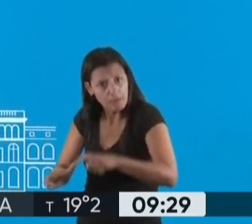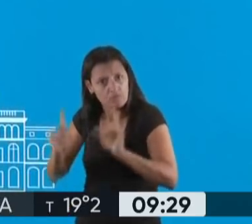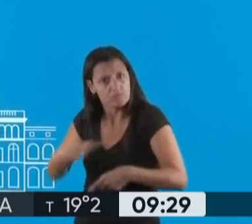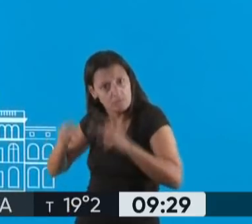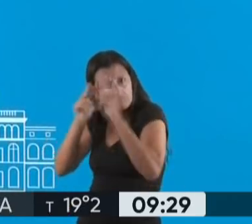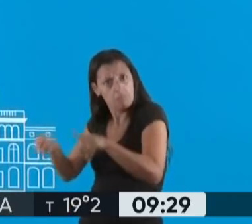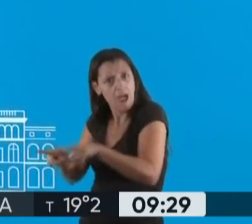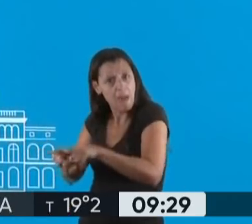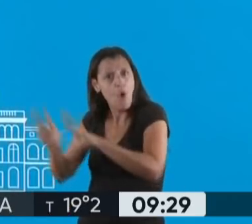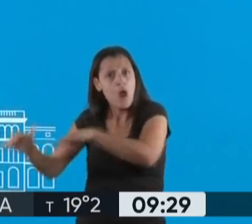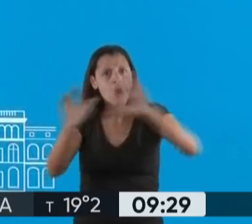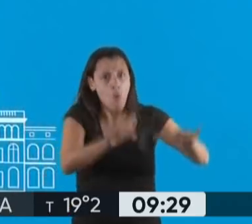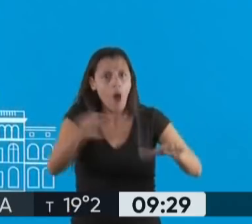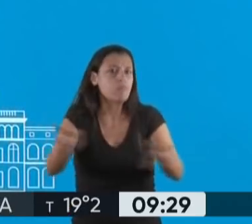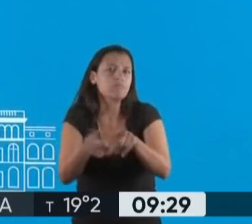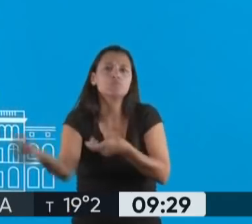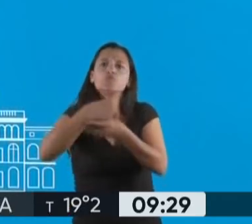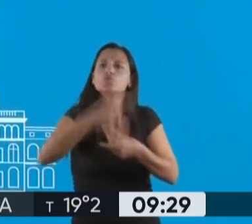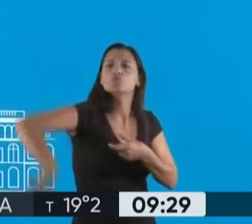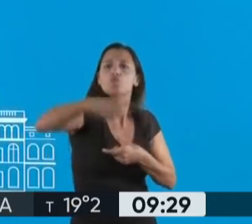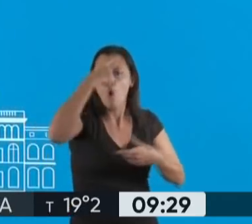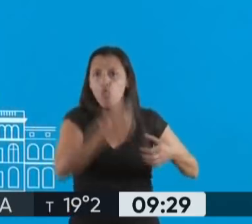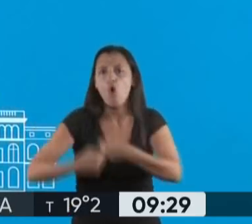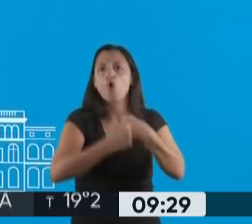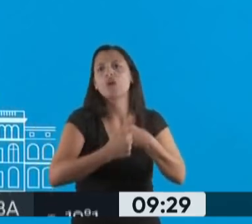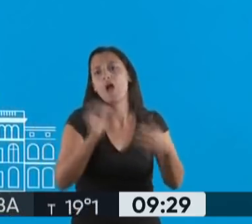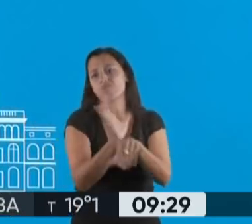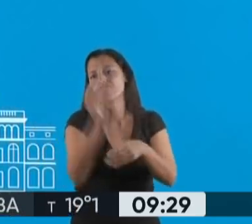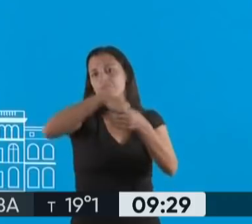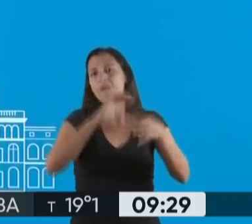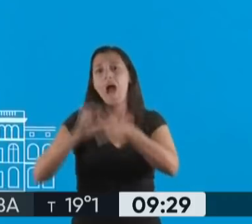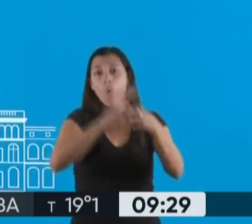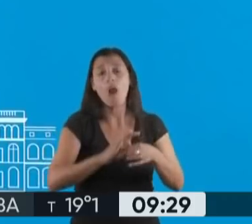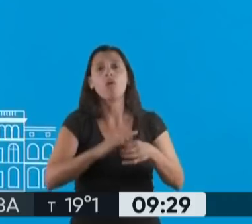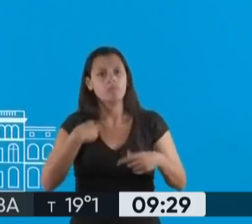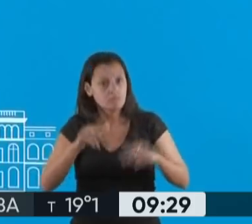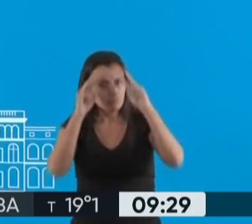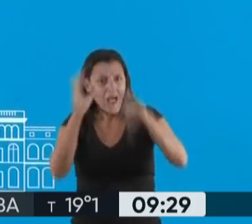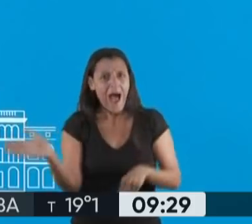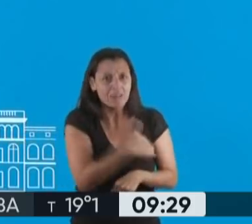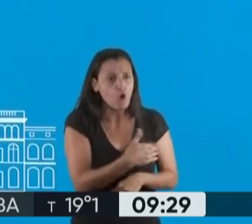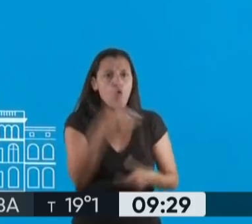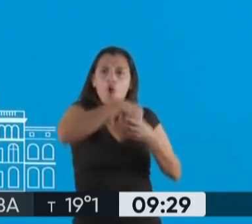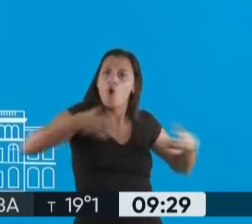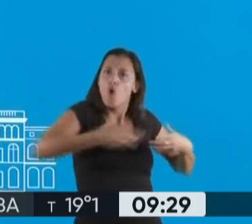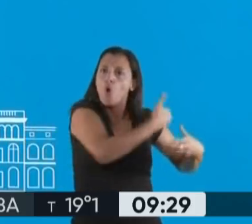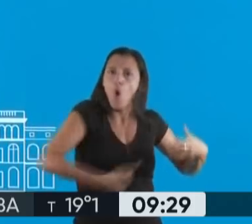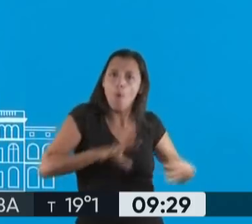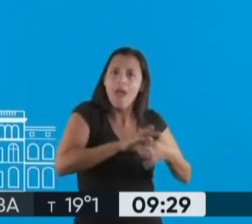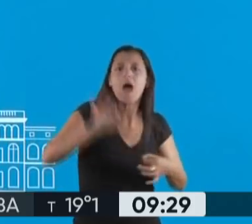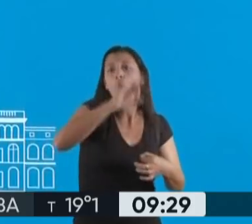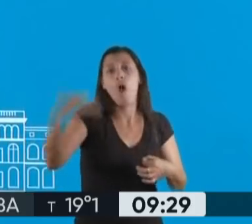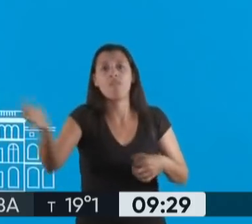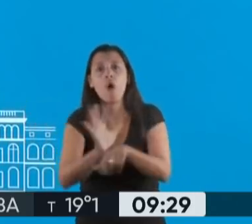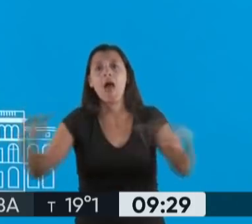momento de esos acuerdos. Respetamos absolutamente a todos quienes afuera de la coalición de gobierno y adentro de la coalición de